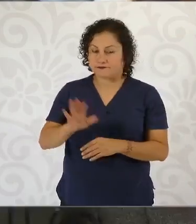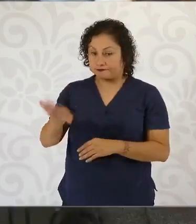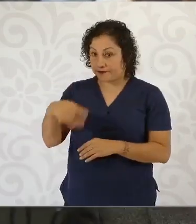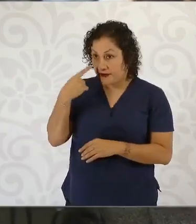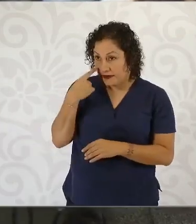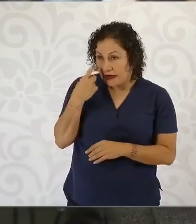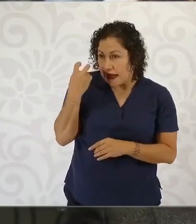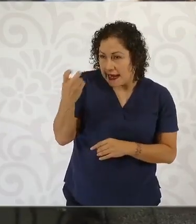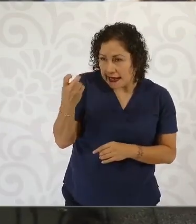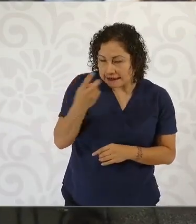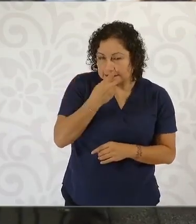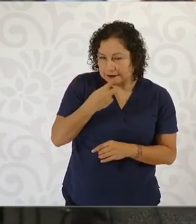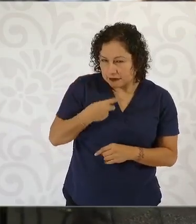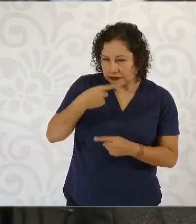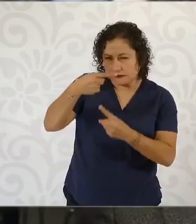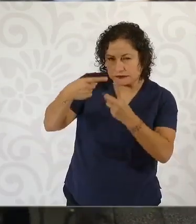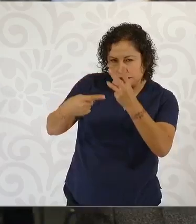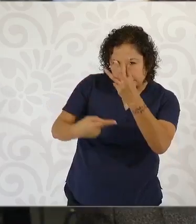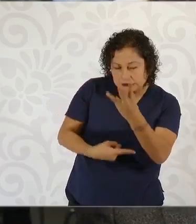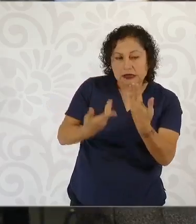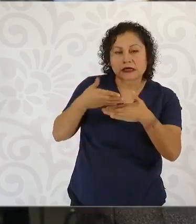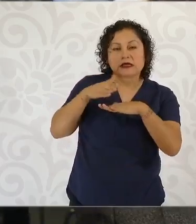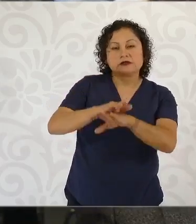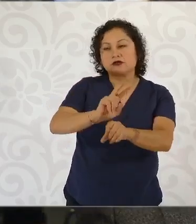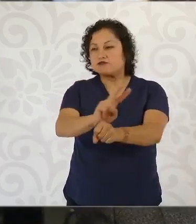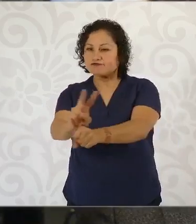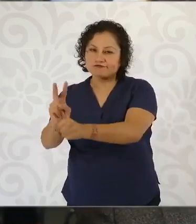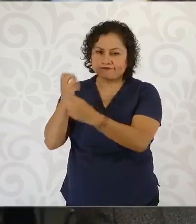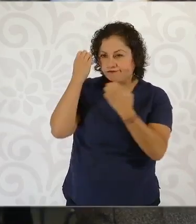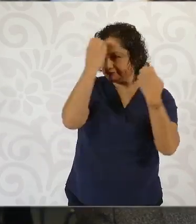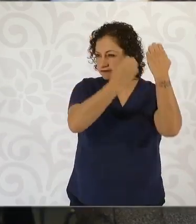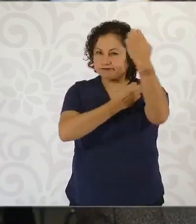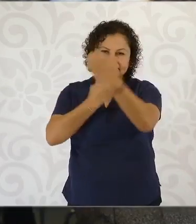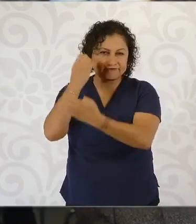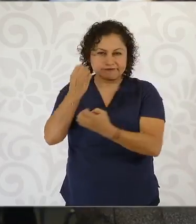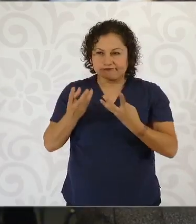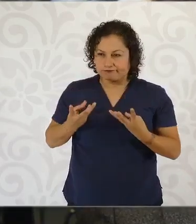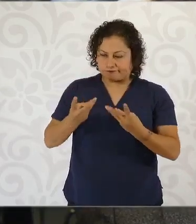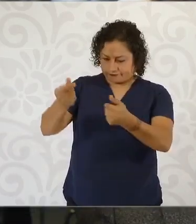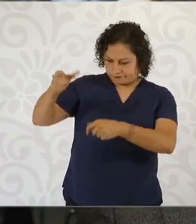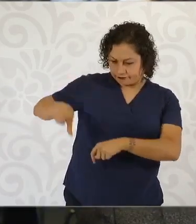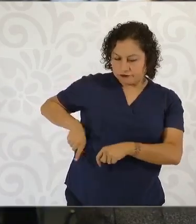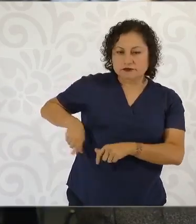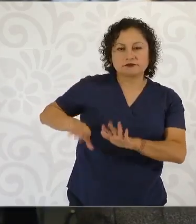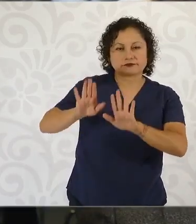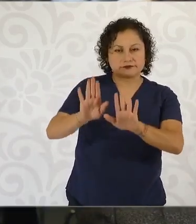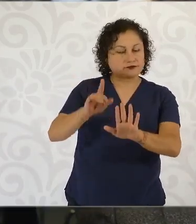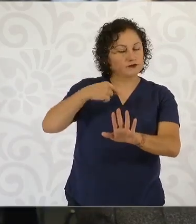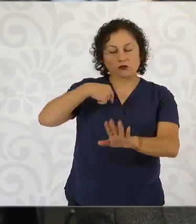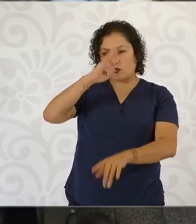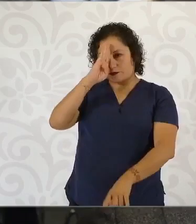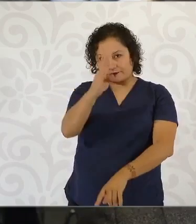solventaciones en específico, en estos mecanismos de fiscalización y de revisión del gasto de los recursos públicos, la pregunta estaba